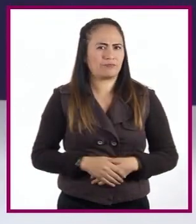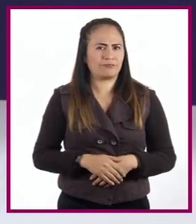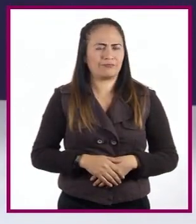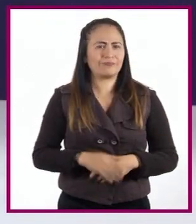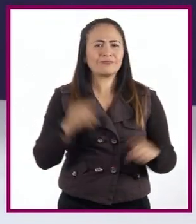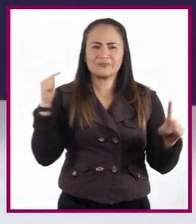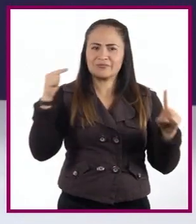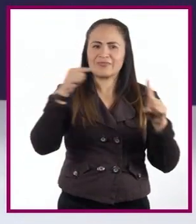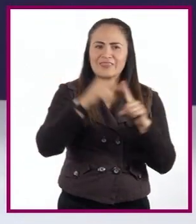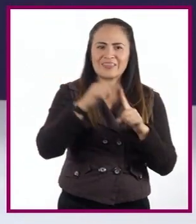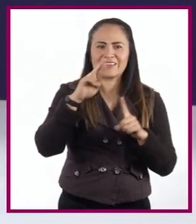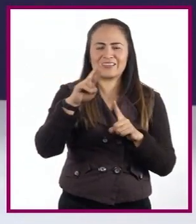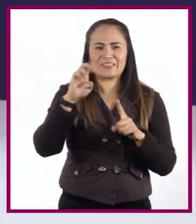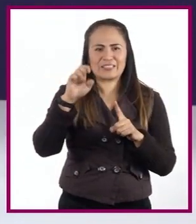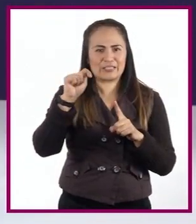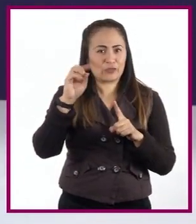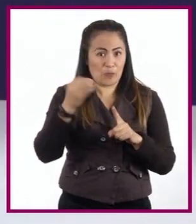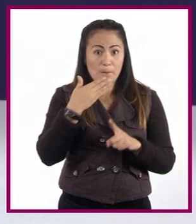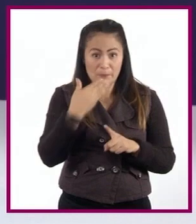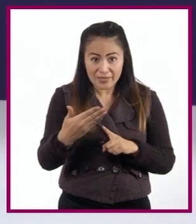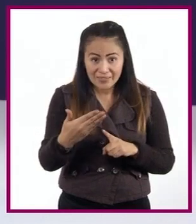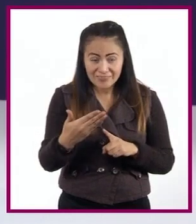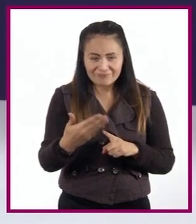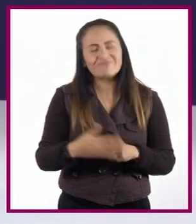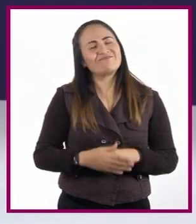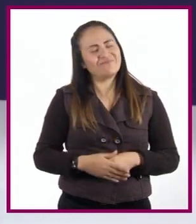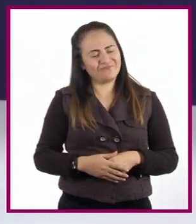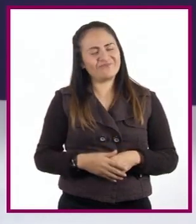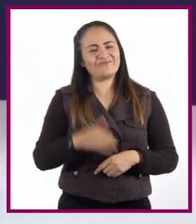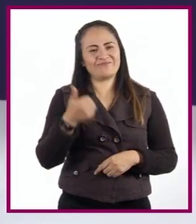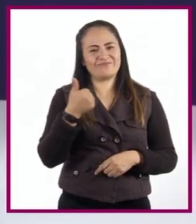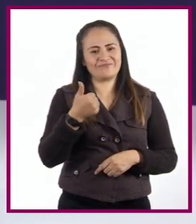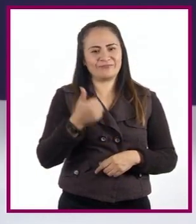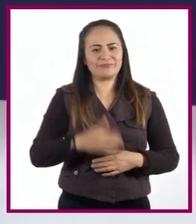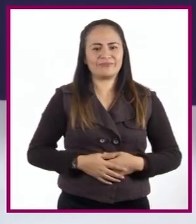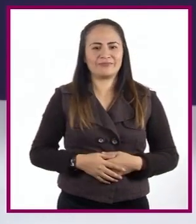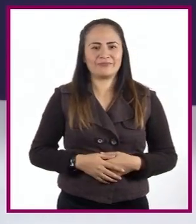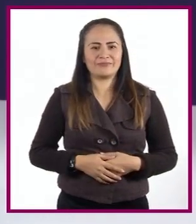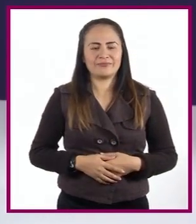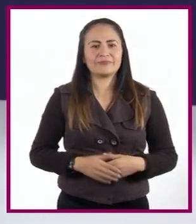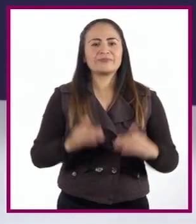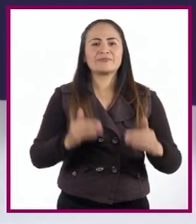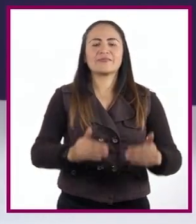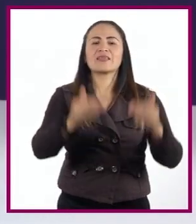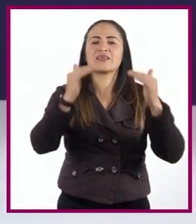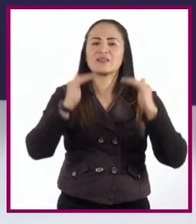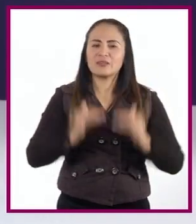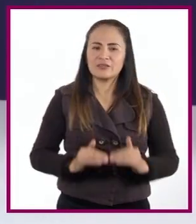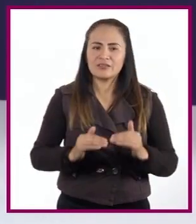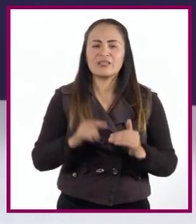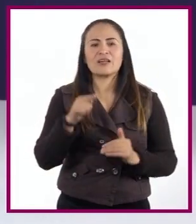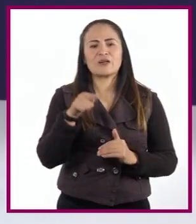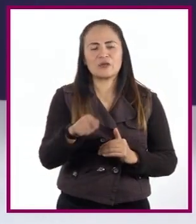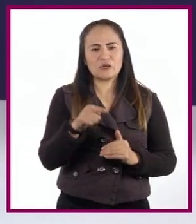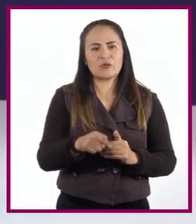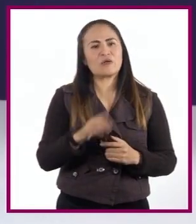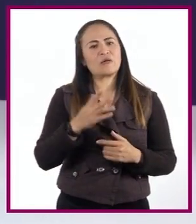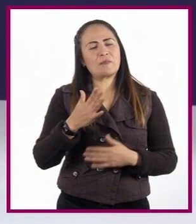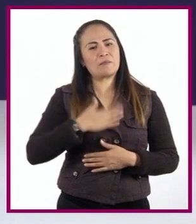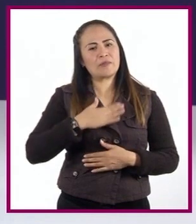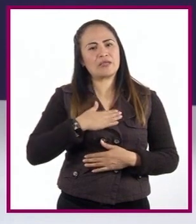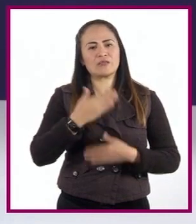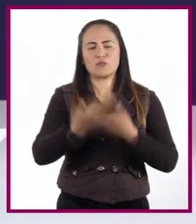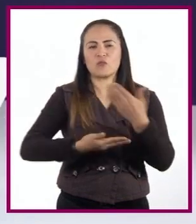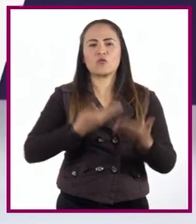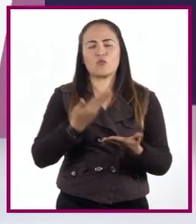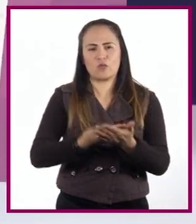reto que les propuse? Muy bien. A continuación, les compartiré mis